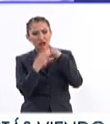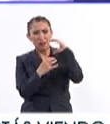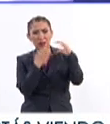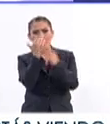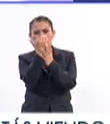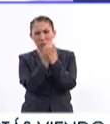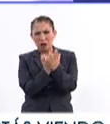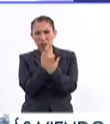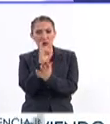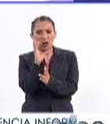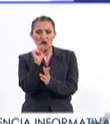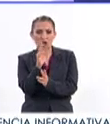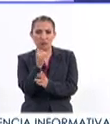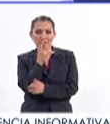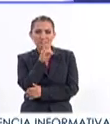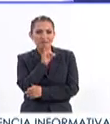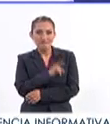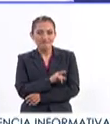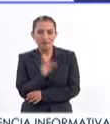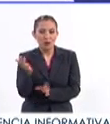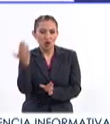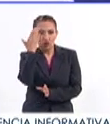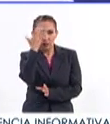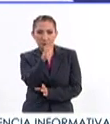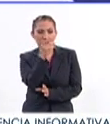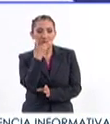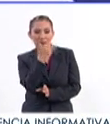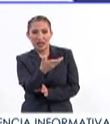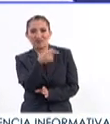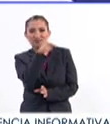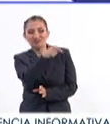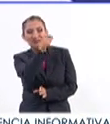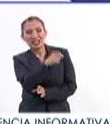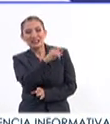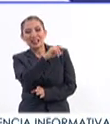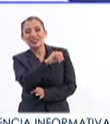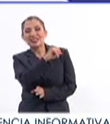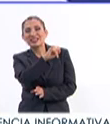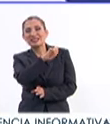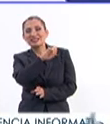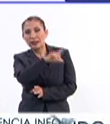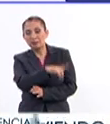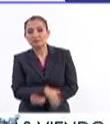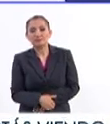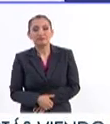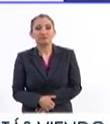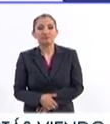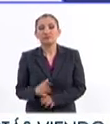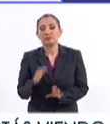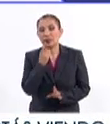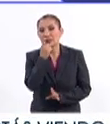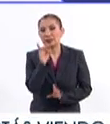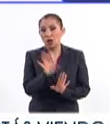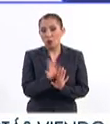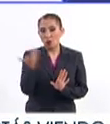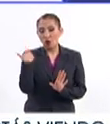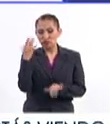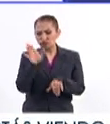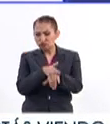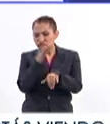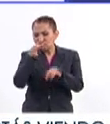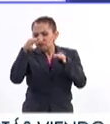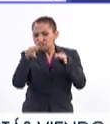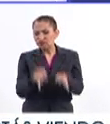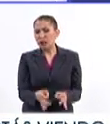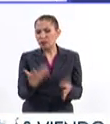contaminaban menos. Así es. O sea, ¿se desconocían muchas cosas que hoy se conocen o qué? Sí, podemos hablar de que en términos de